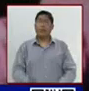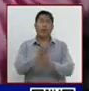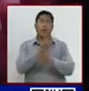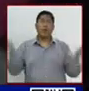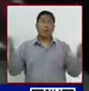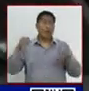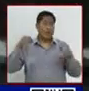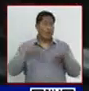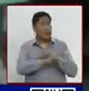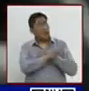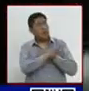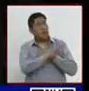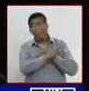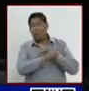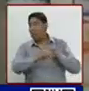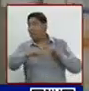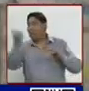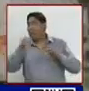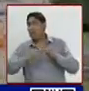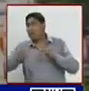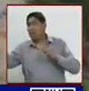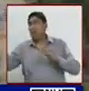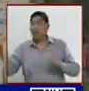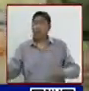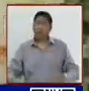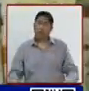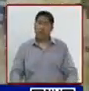Desapareció, entró por aquí, se salió por otro lado.